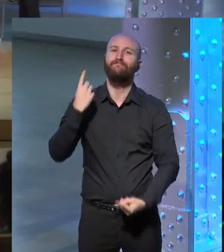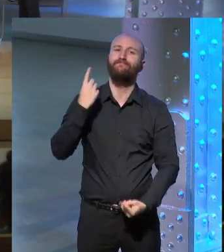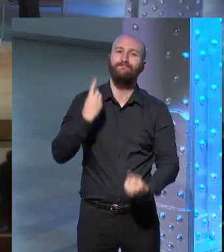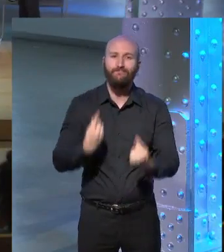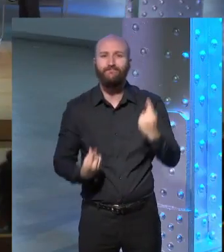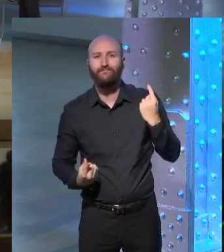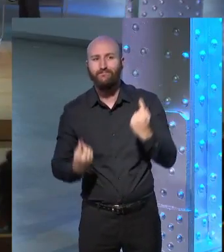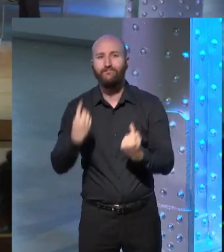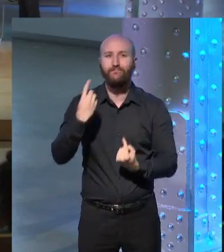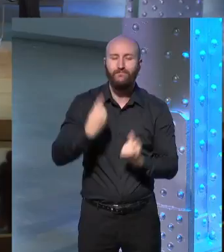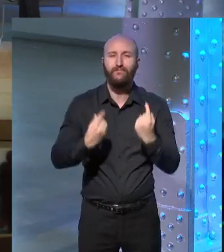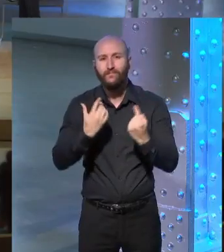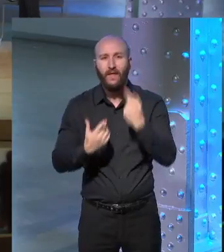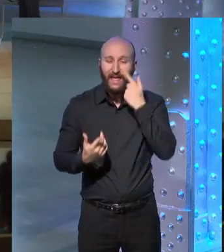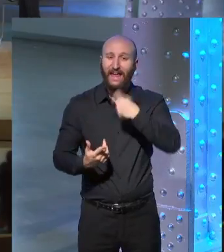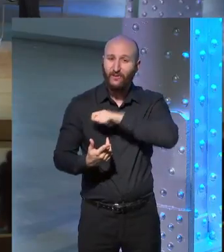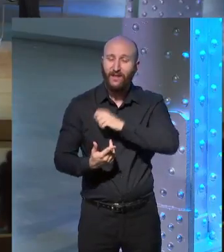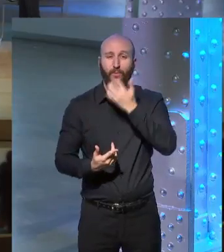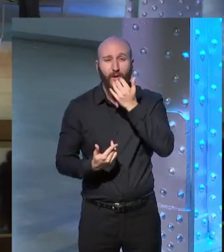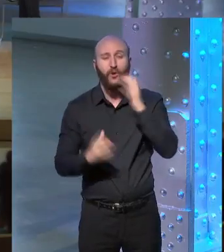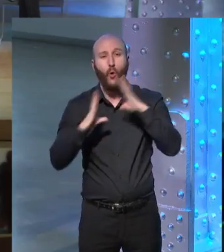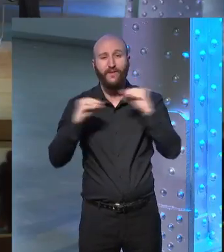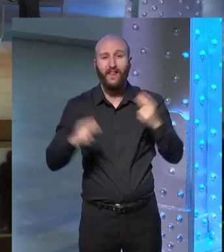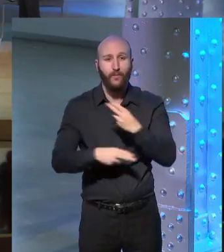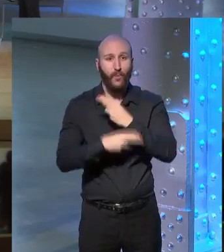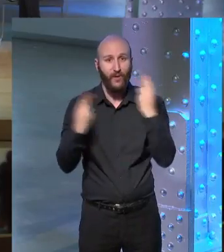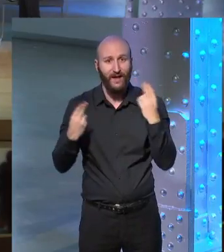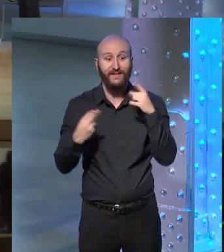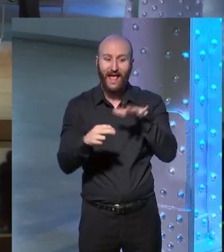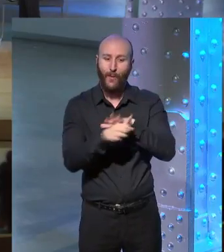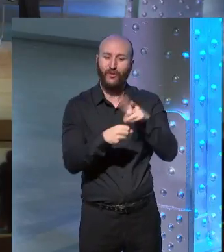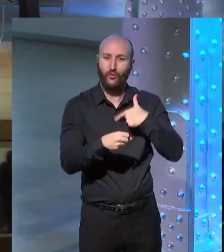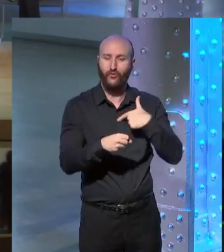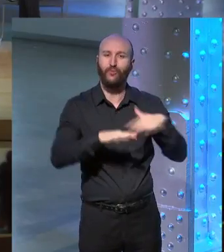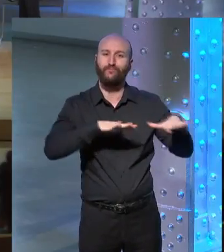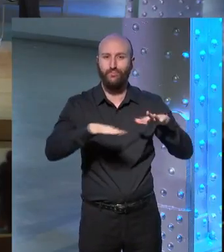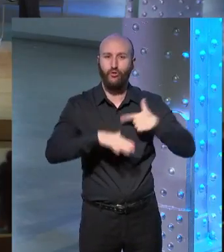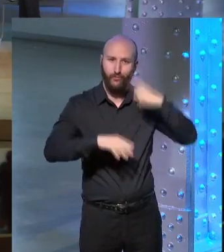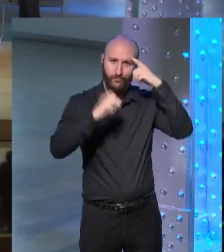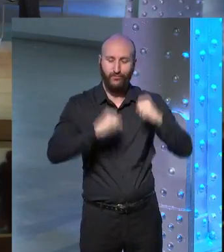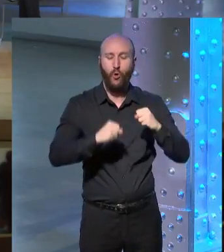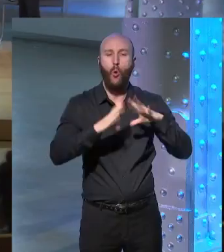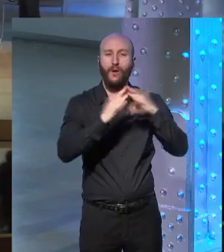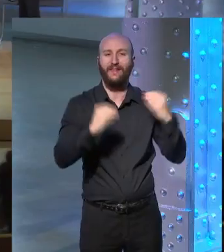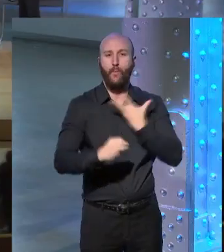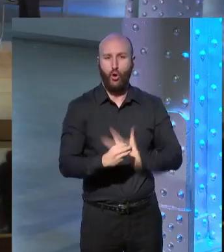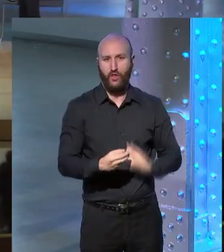cierto criterio, porque en España, en las universidades públicas, que es el ámbito donde yo me muevo, yo soy profesora de la Universidad de Murcia,